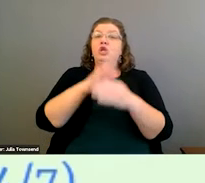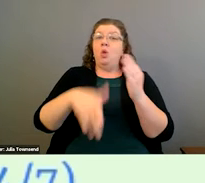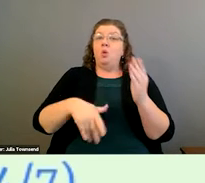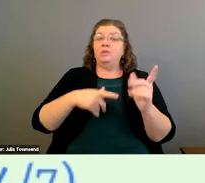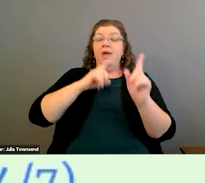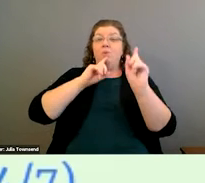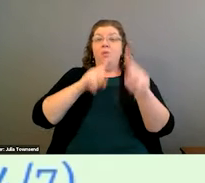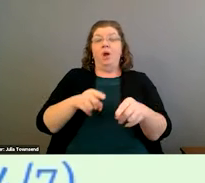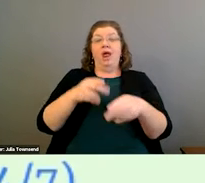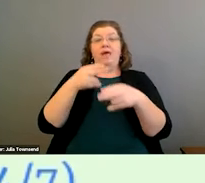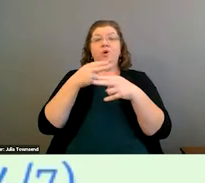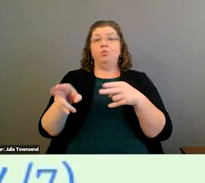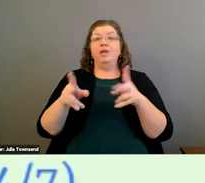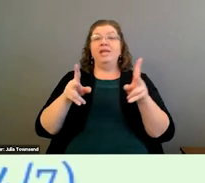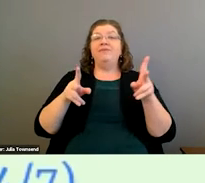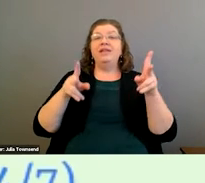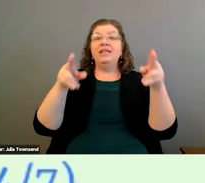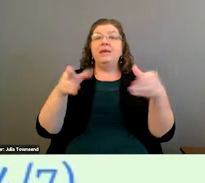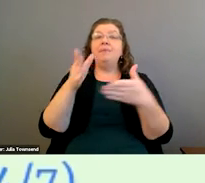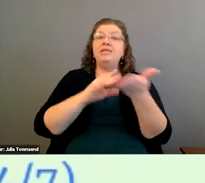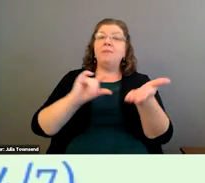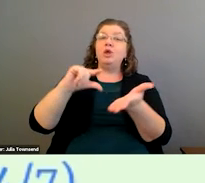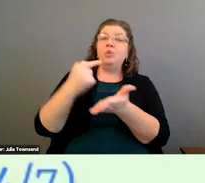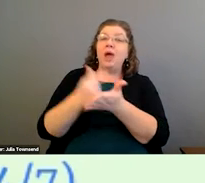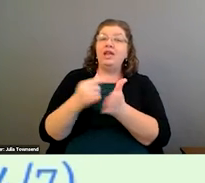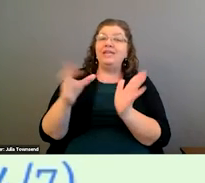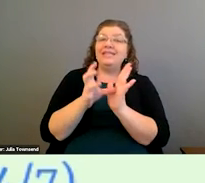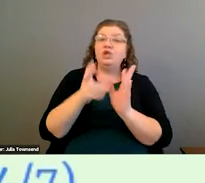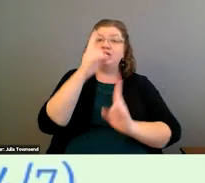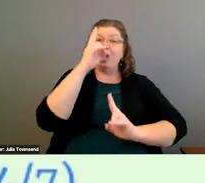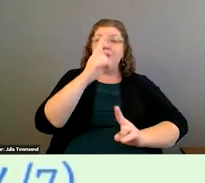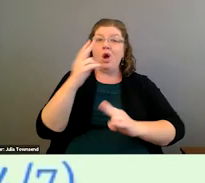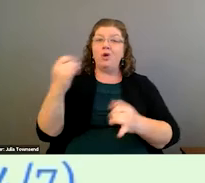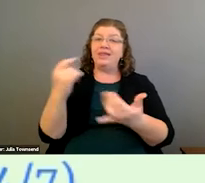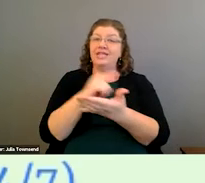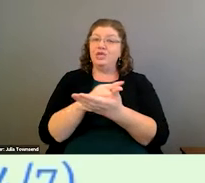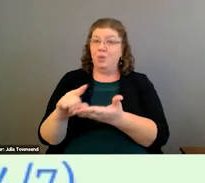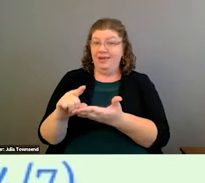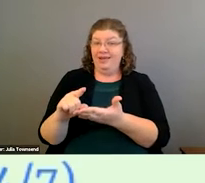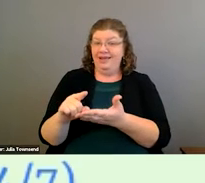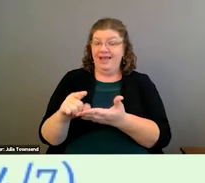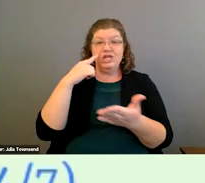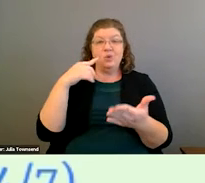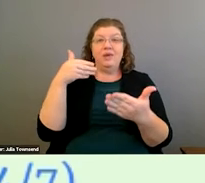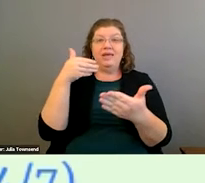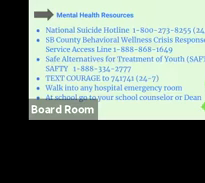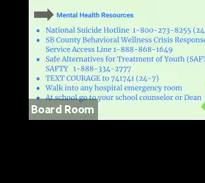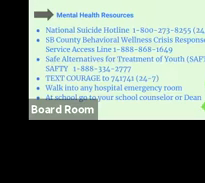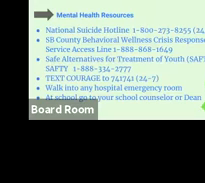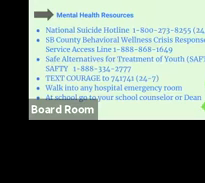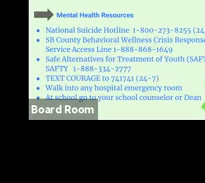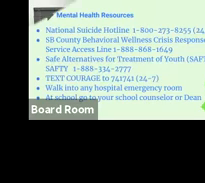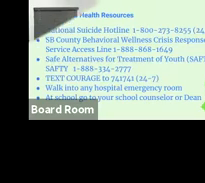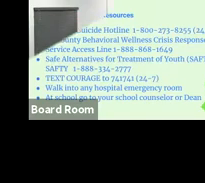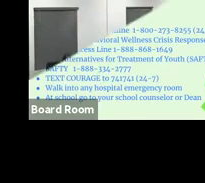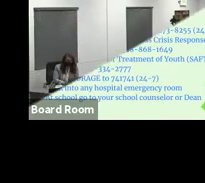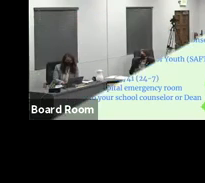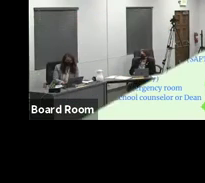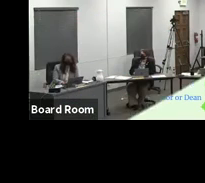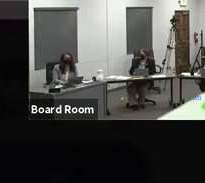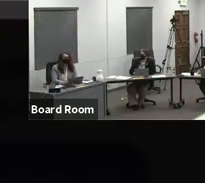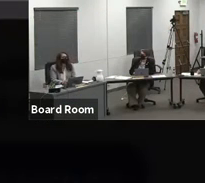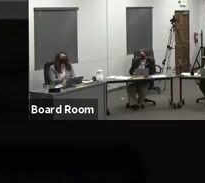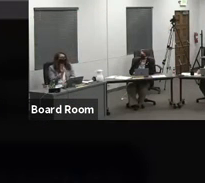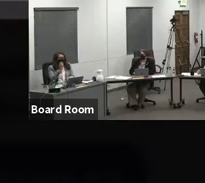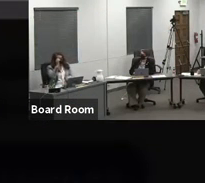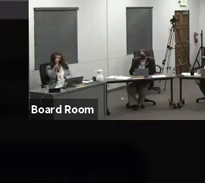mi reporte el día de hoy, quiero cerrar con un clip muy pequeño de algunos de los estudiantes de 12º grado que estamos honrando esta semana conforme cerramos